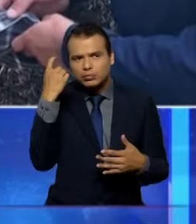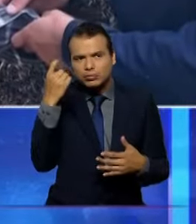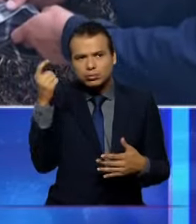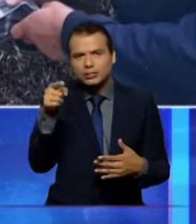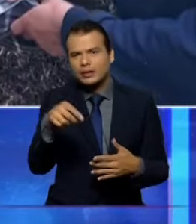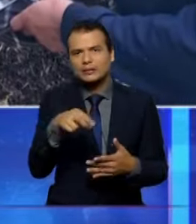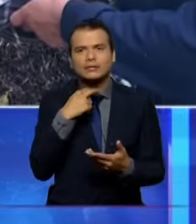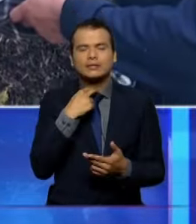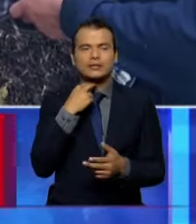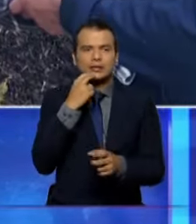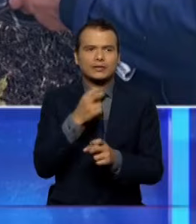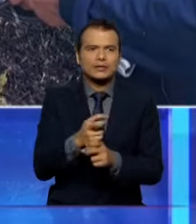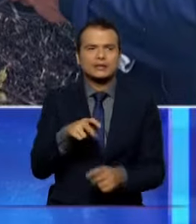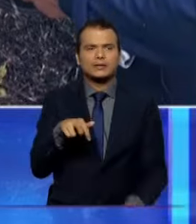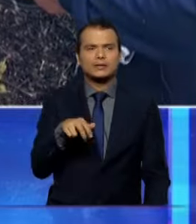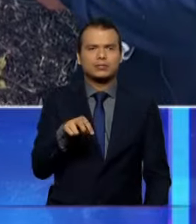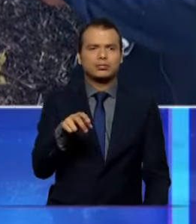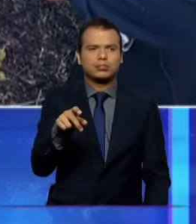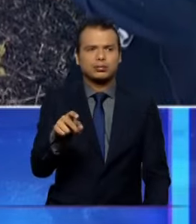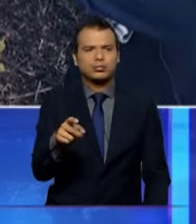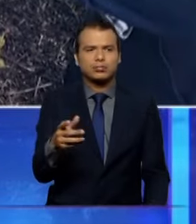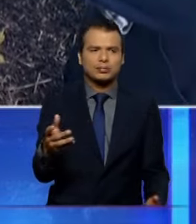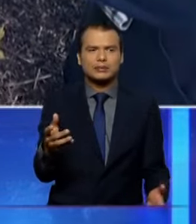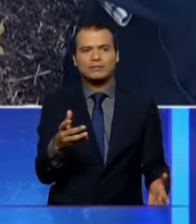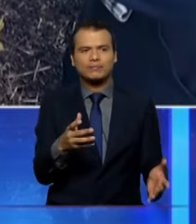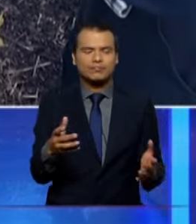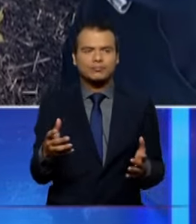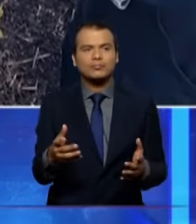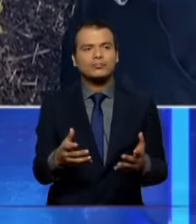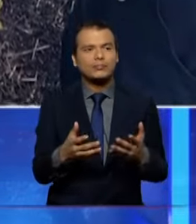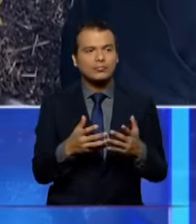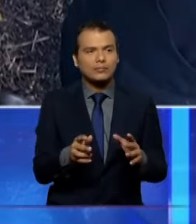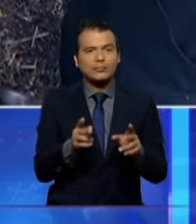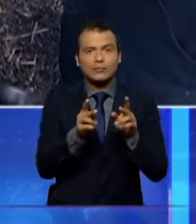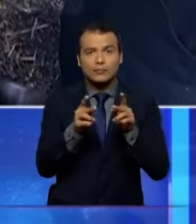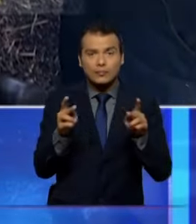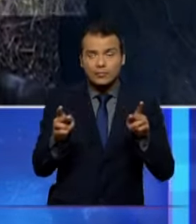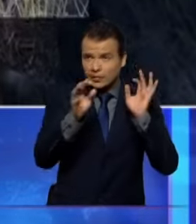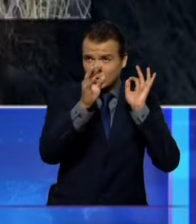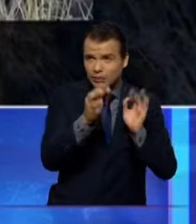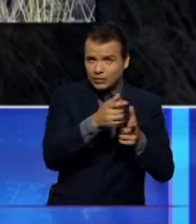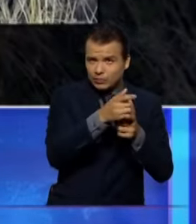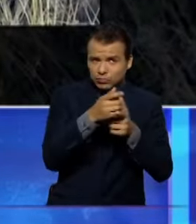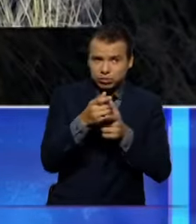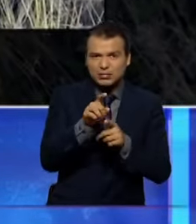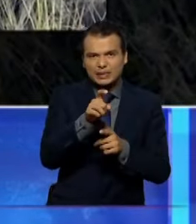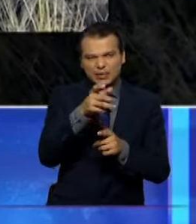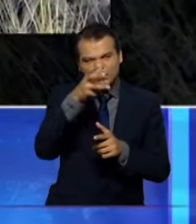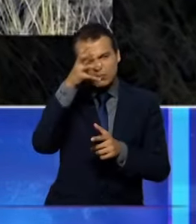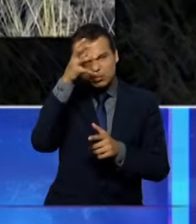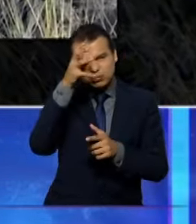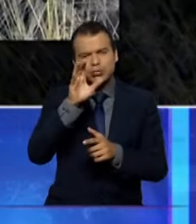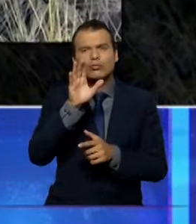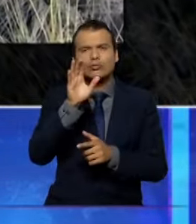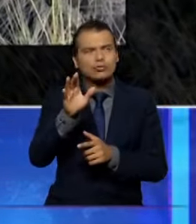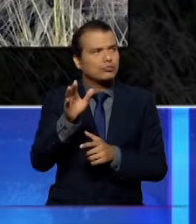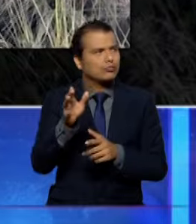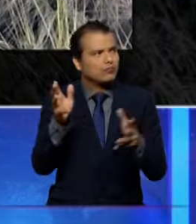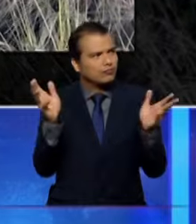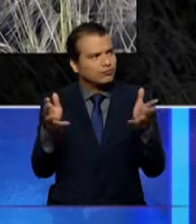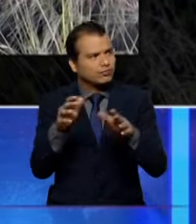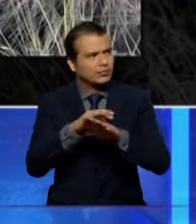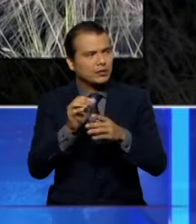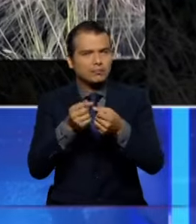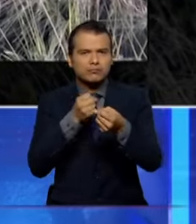impedía claramente movilizarse por sus propios medios. 6 bomberos expertos en rescate de alta montaña apoyaron